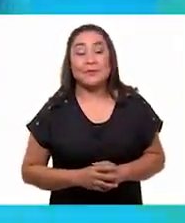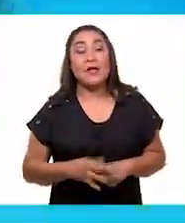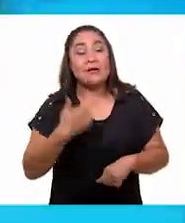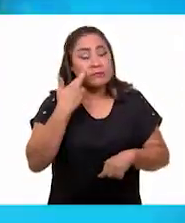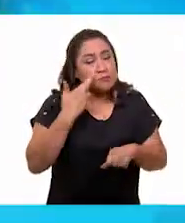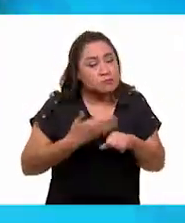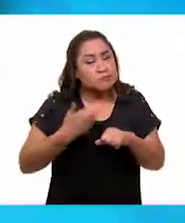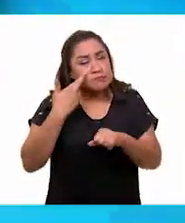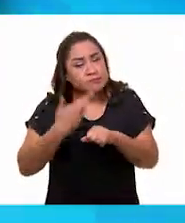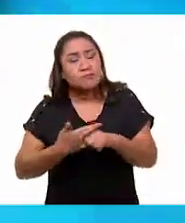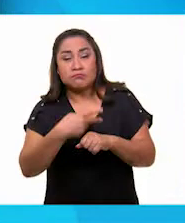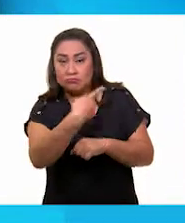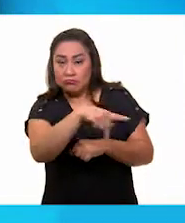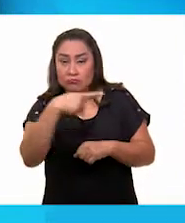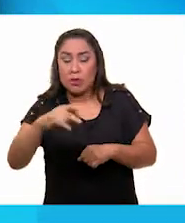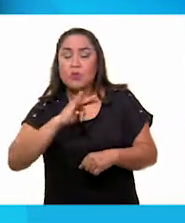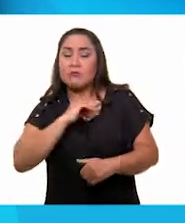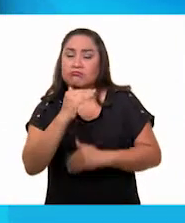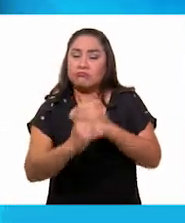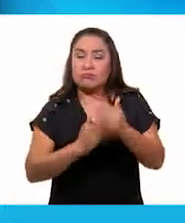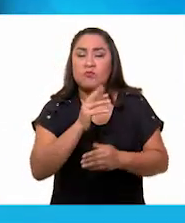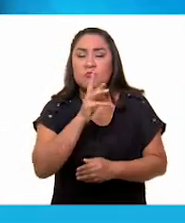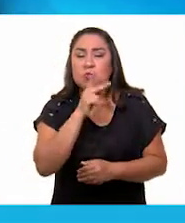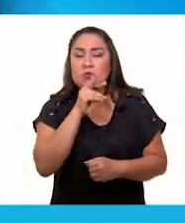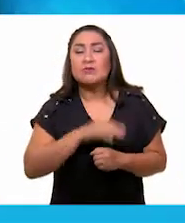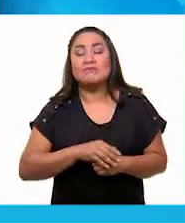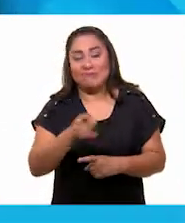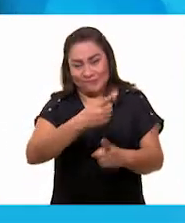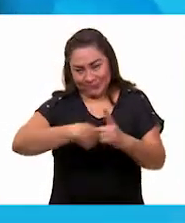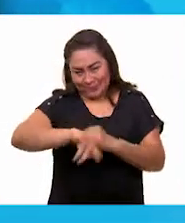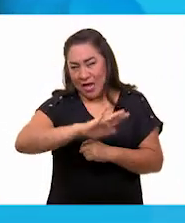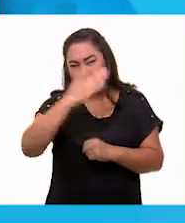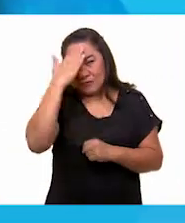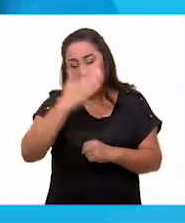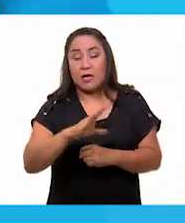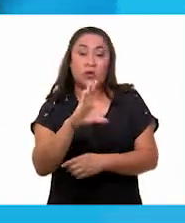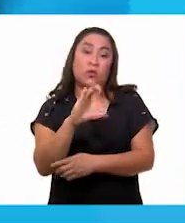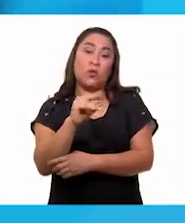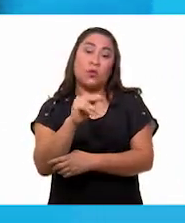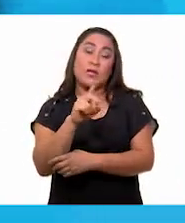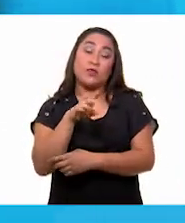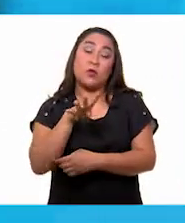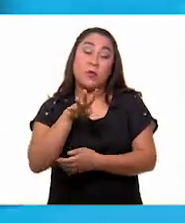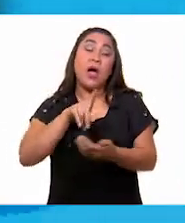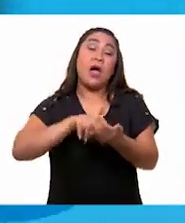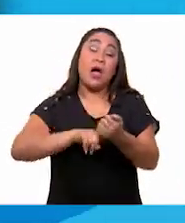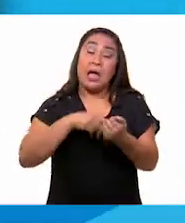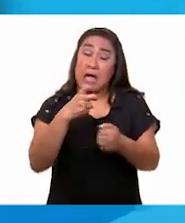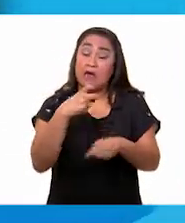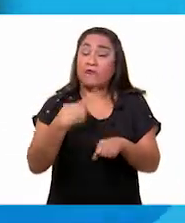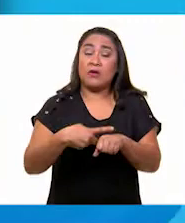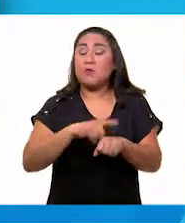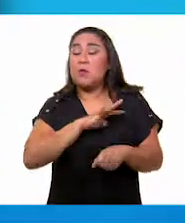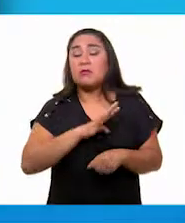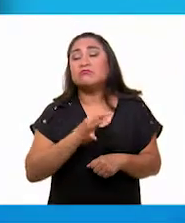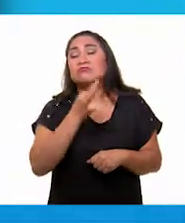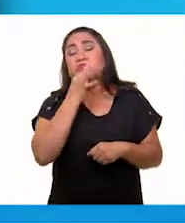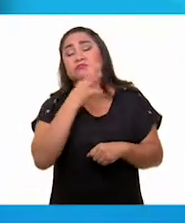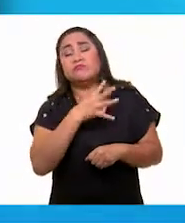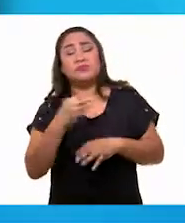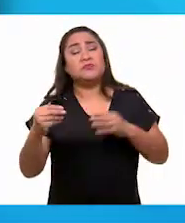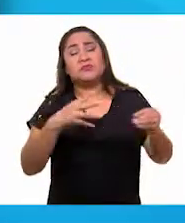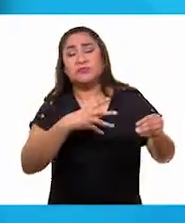Buenas prácticas para seguir adelante. Como todos sabemos, la COVID-19 es una enfermedad que se contagia muy fácilmente entre